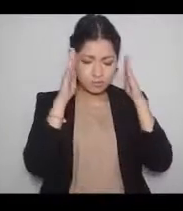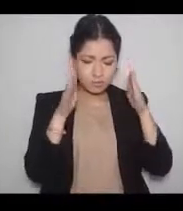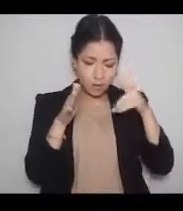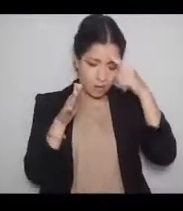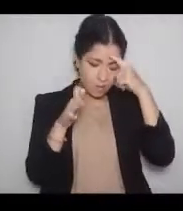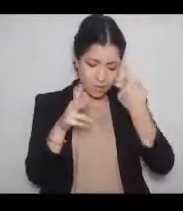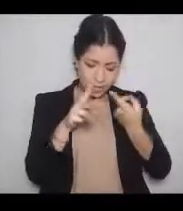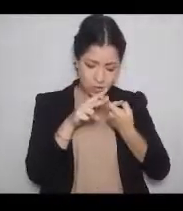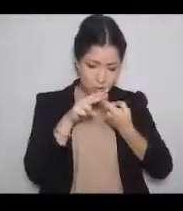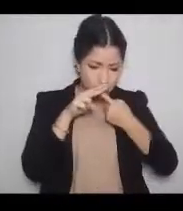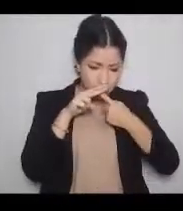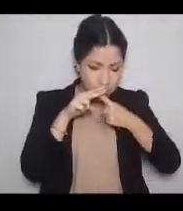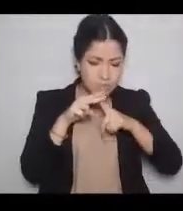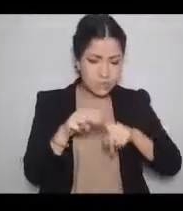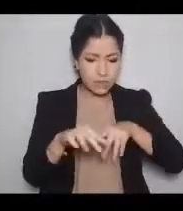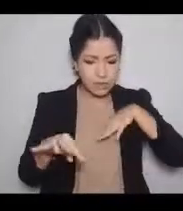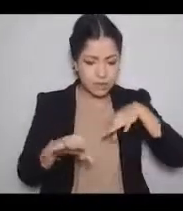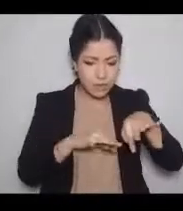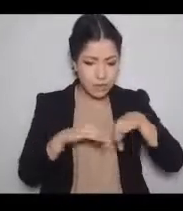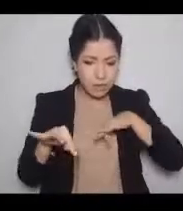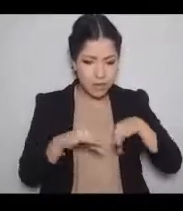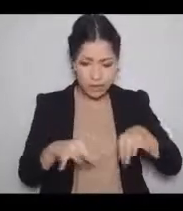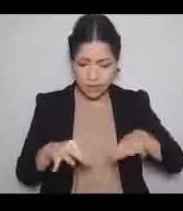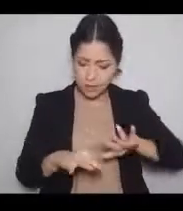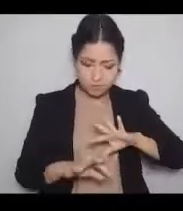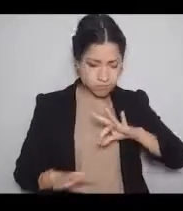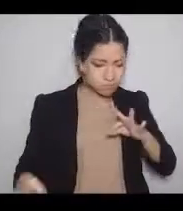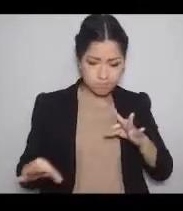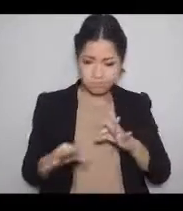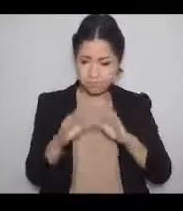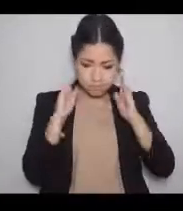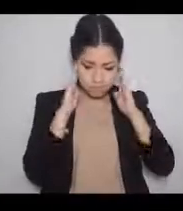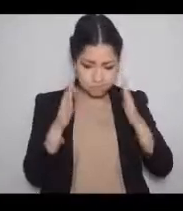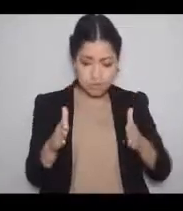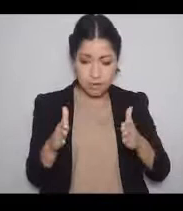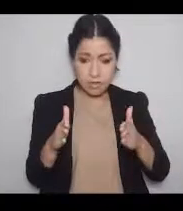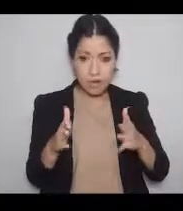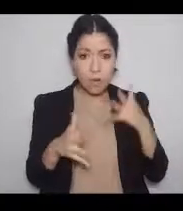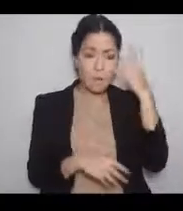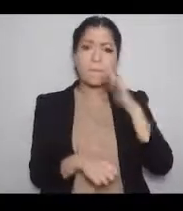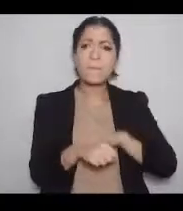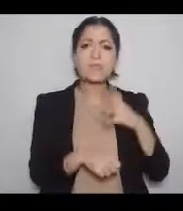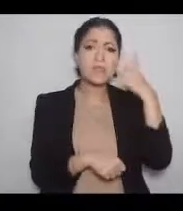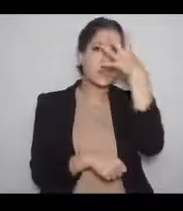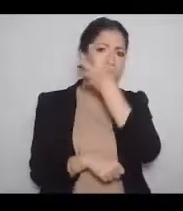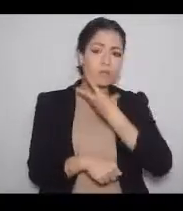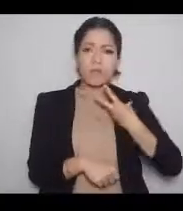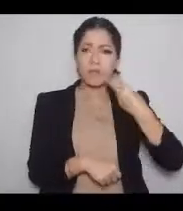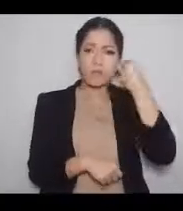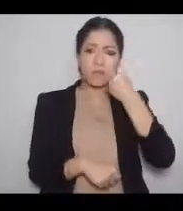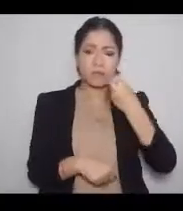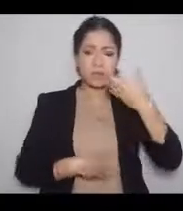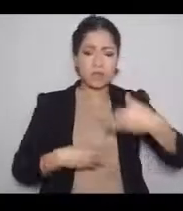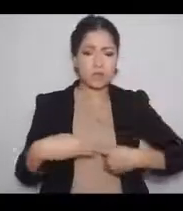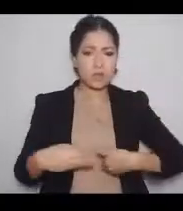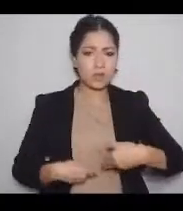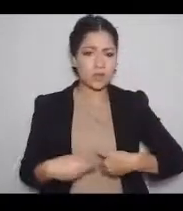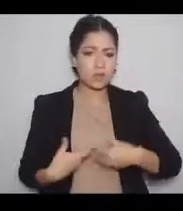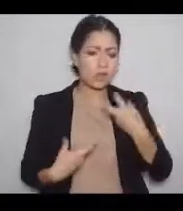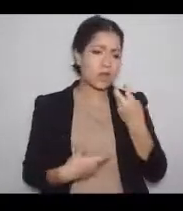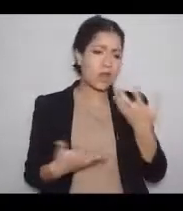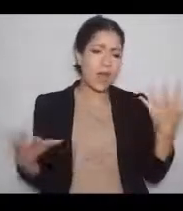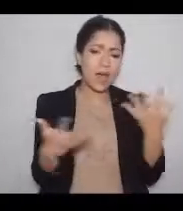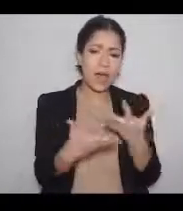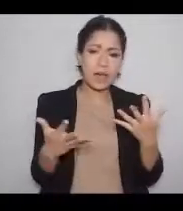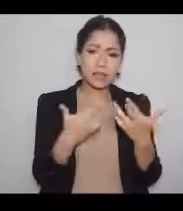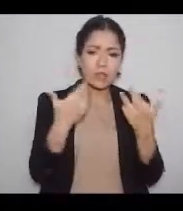estás a punto de olvidarlo todo. Lo más hermoso de una vida en el teatro es alcanzar la mente de Lear, lo cual no significa